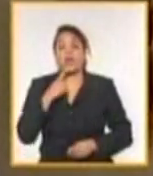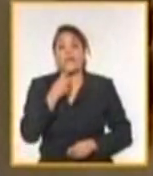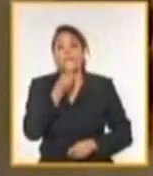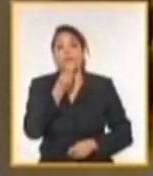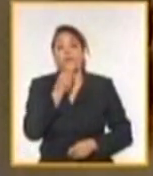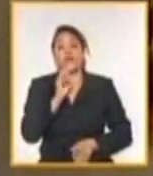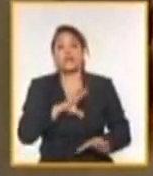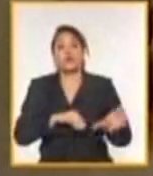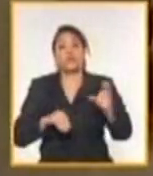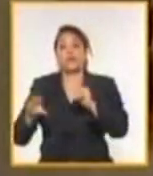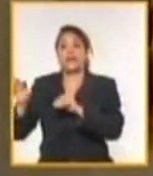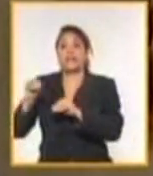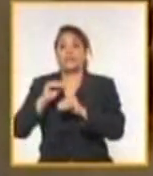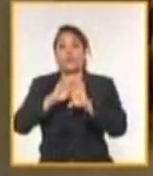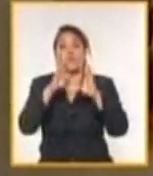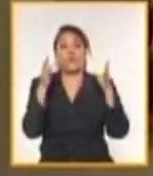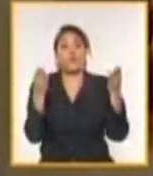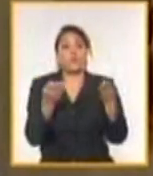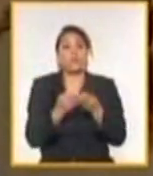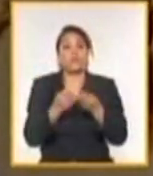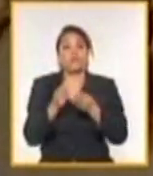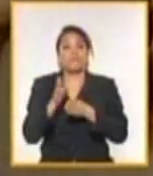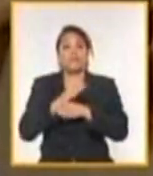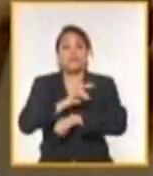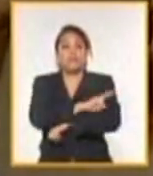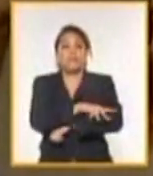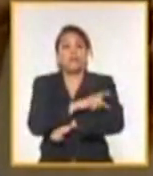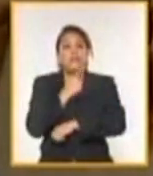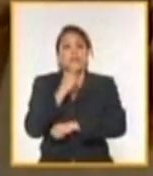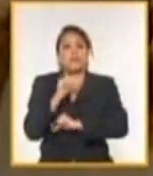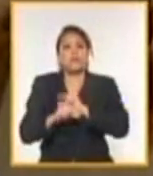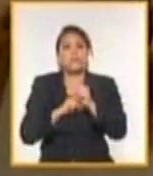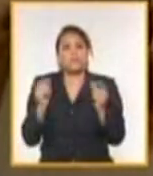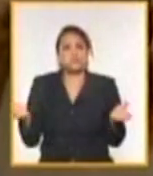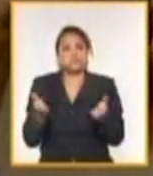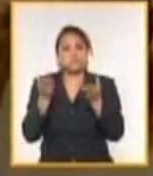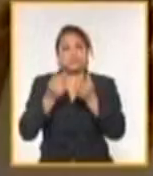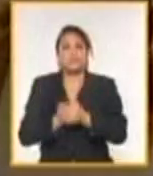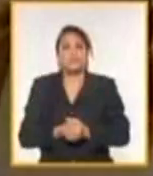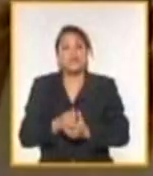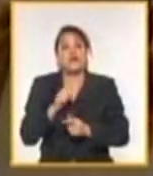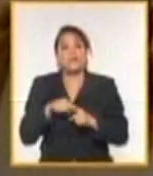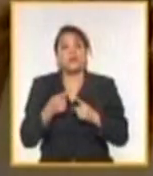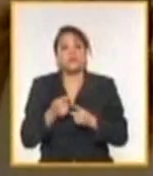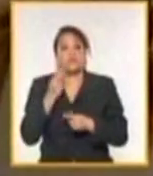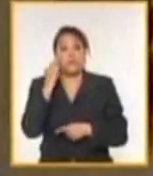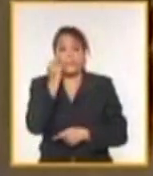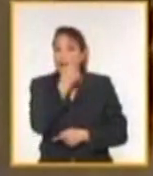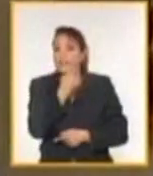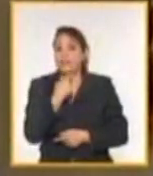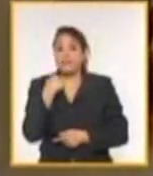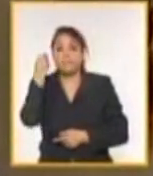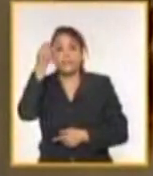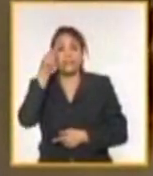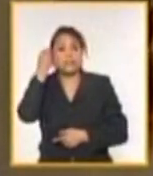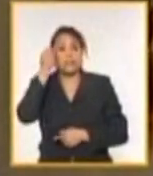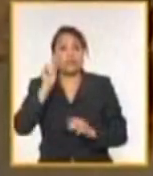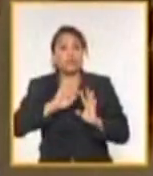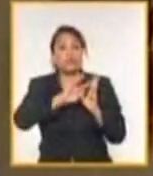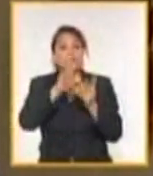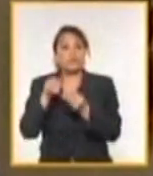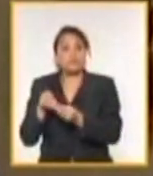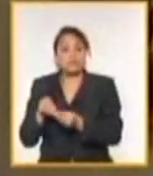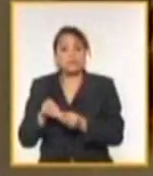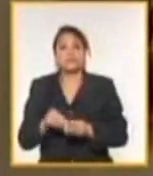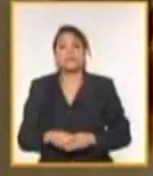a ti mismo. Por eso, Martí es un pensador universal. Y de ese pensamiento